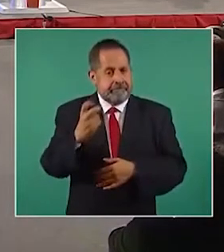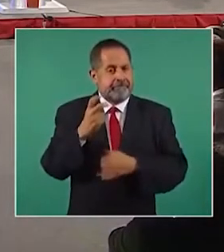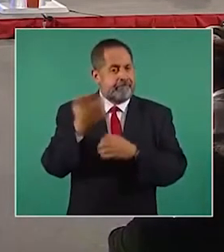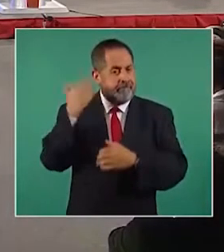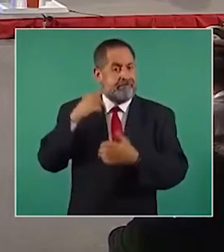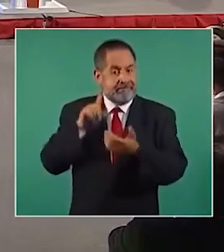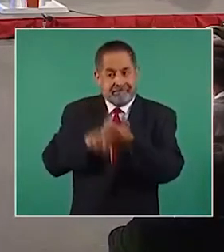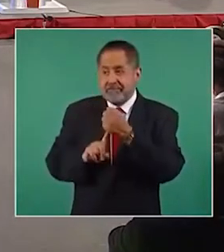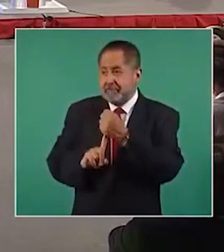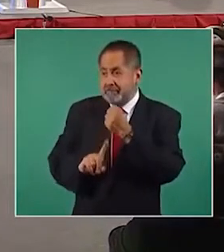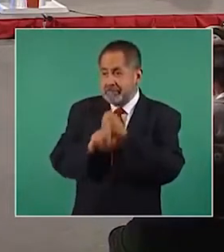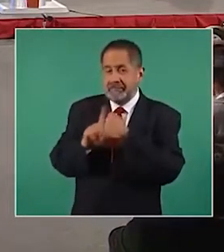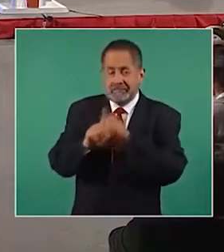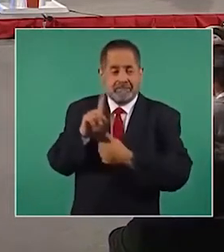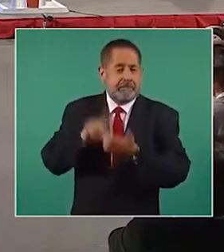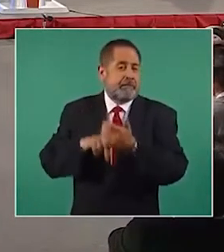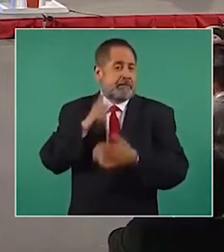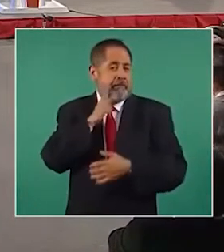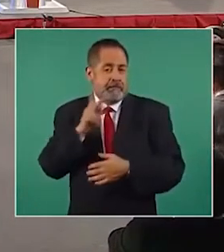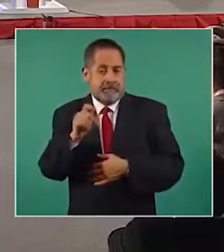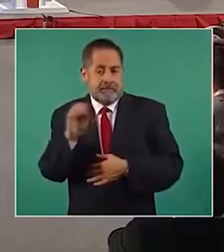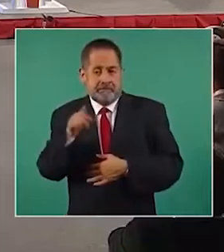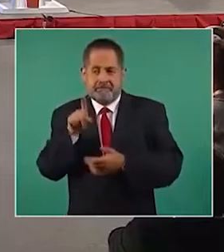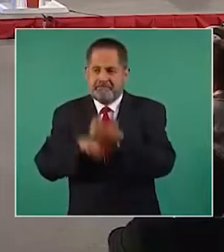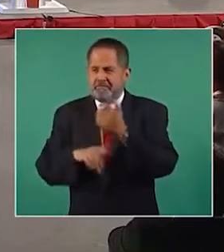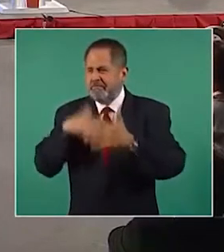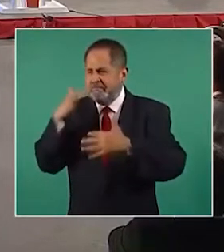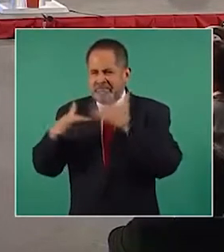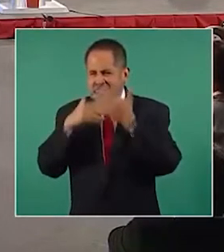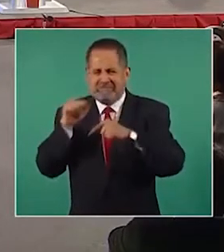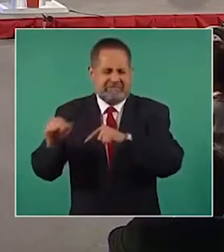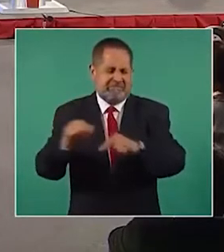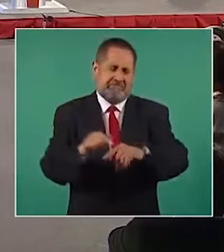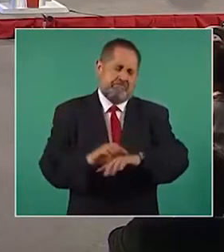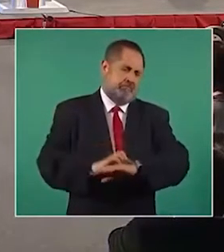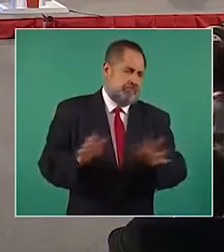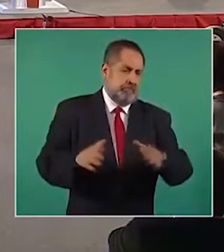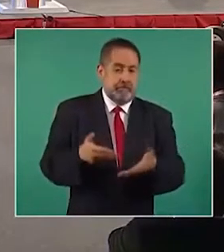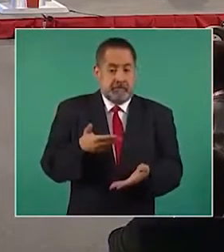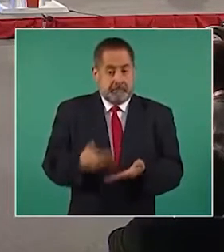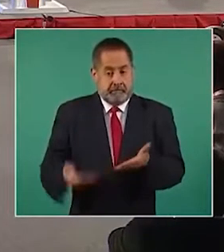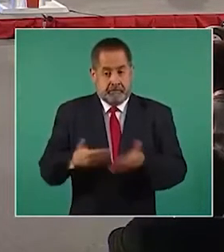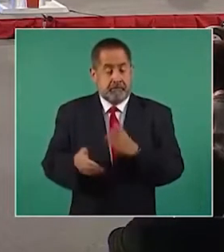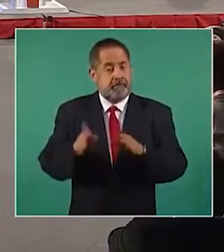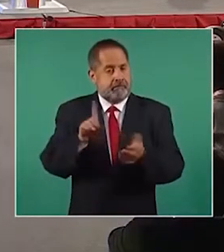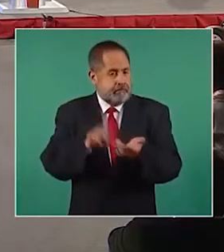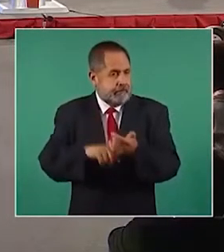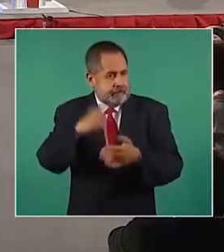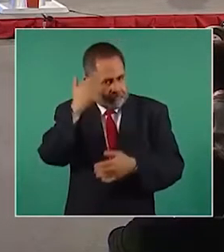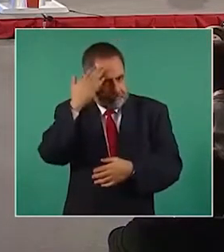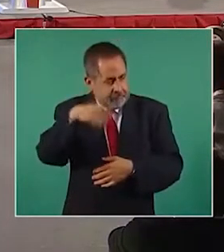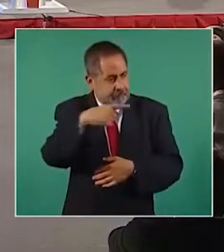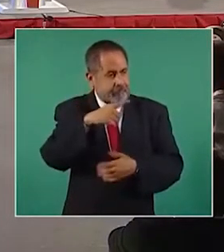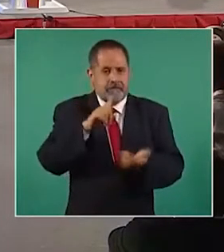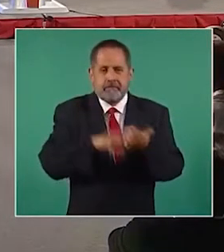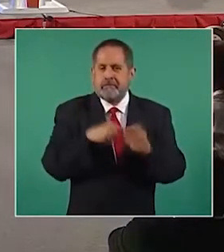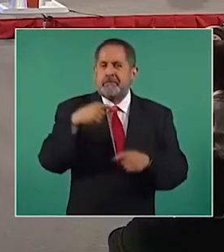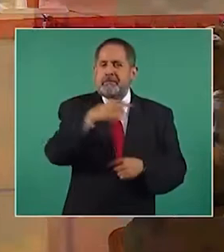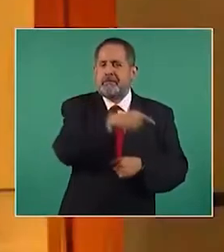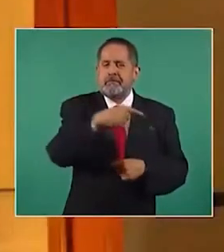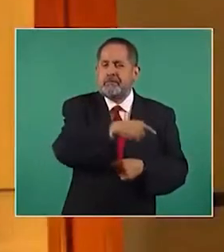Pemex. Baste decir que ahora todos los escándalos estos que hay del